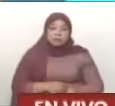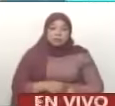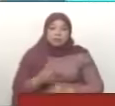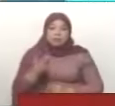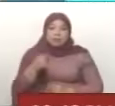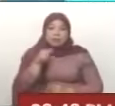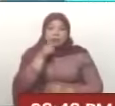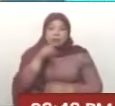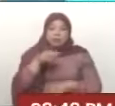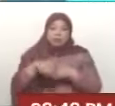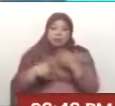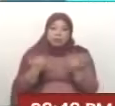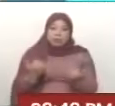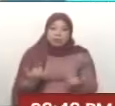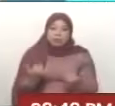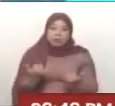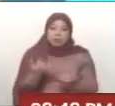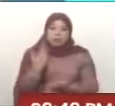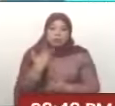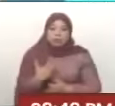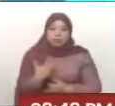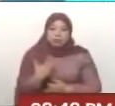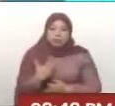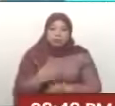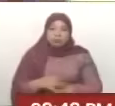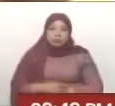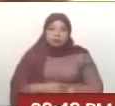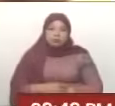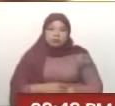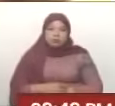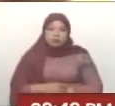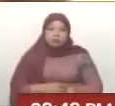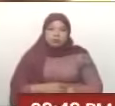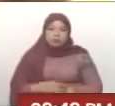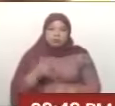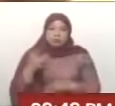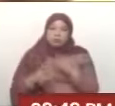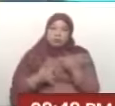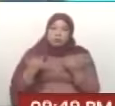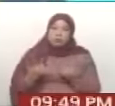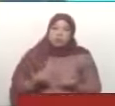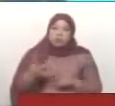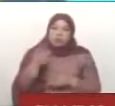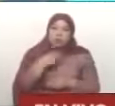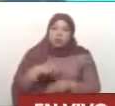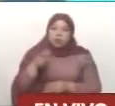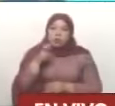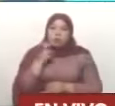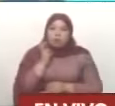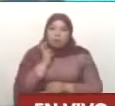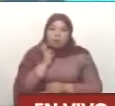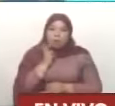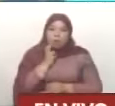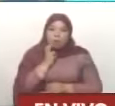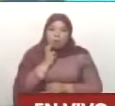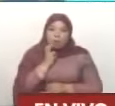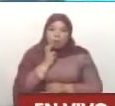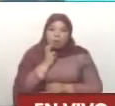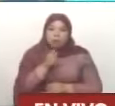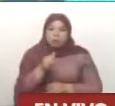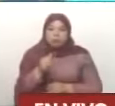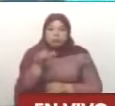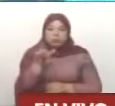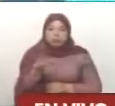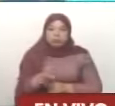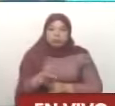Mervin, de la generación 3, intermedia joven, la generación de oro. Tenemos aquí,